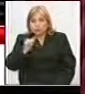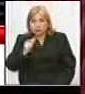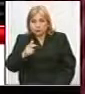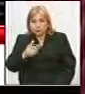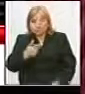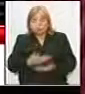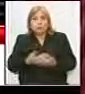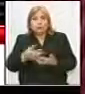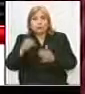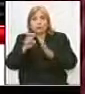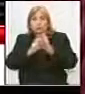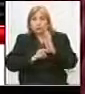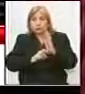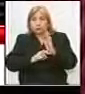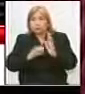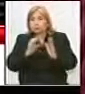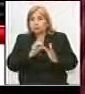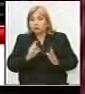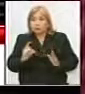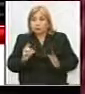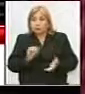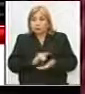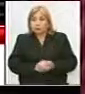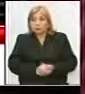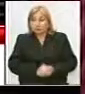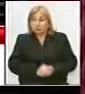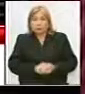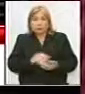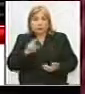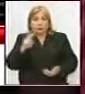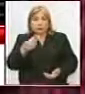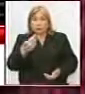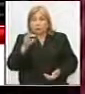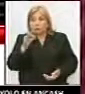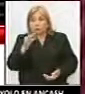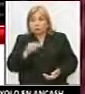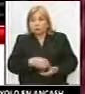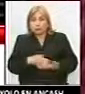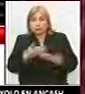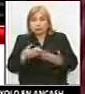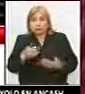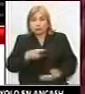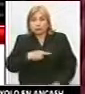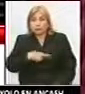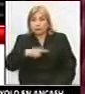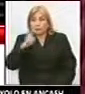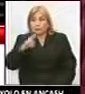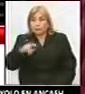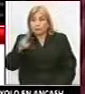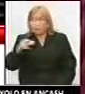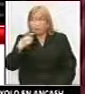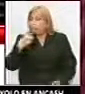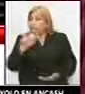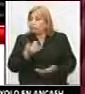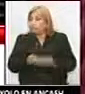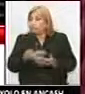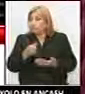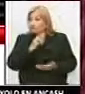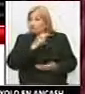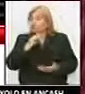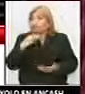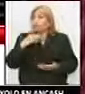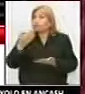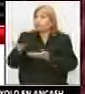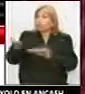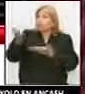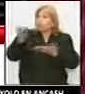ejecución de los planes y programas, administrar los bienes y rentas del gobierno regional, disponer la publicación mensual y detallada de